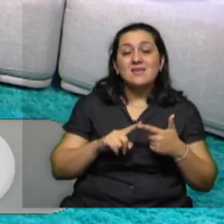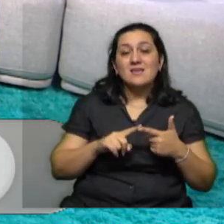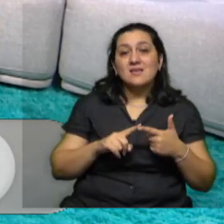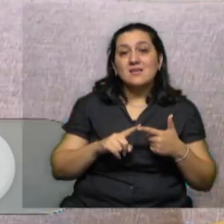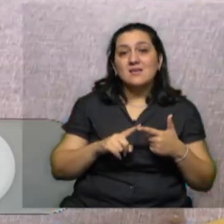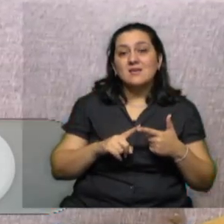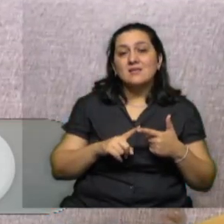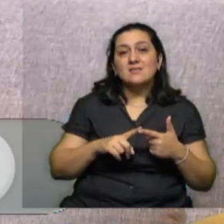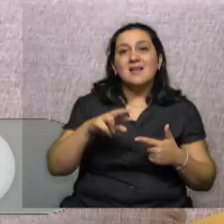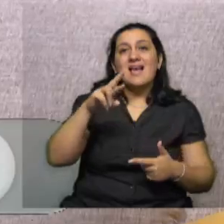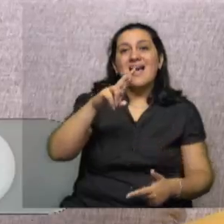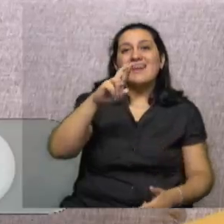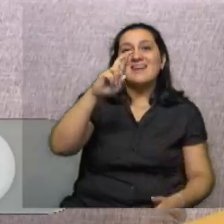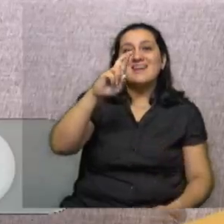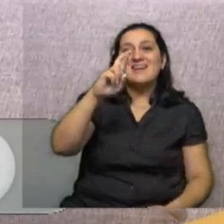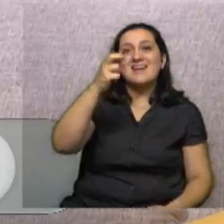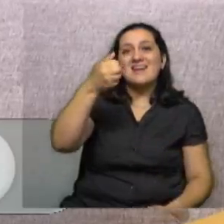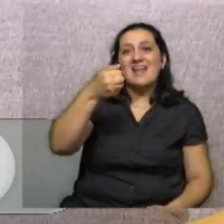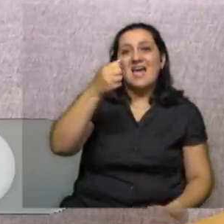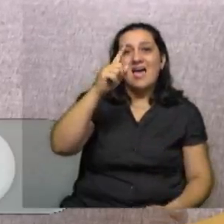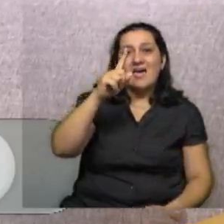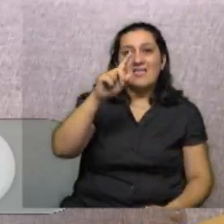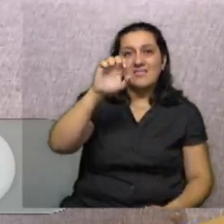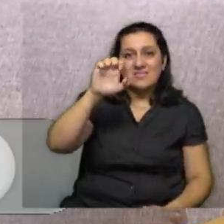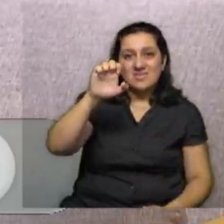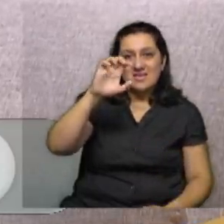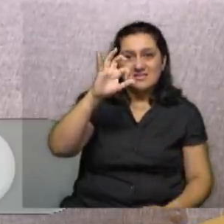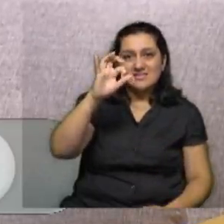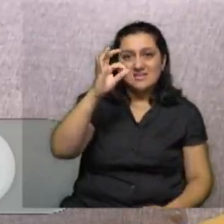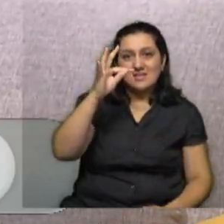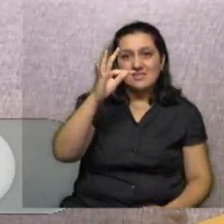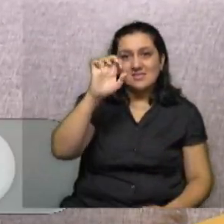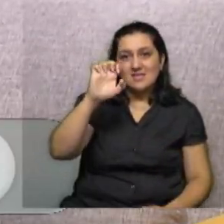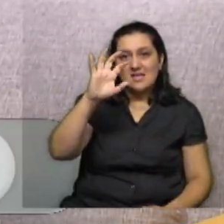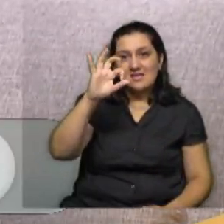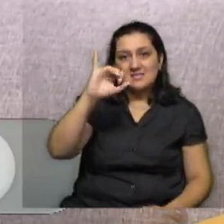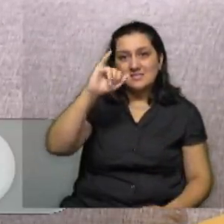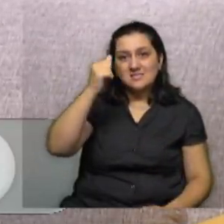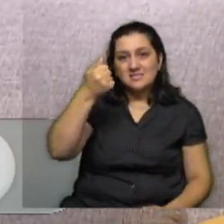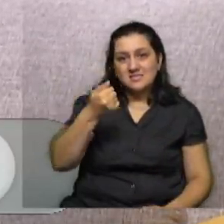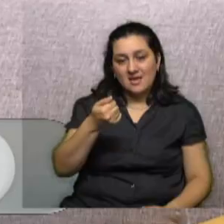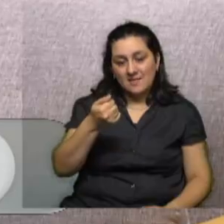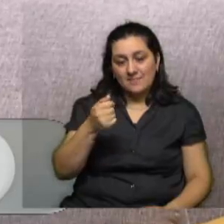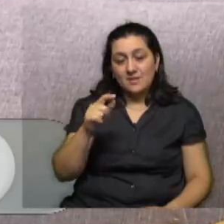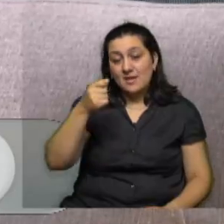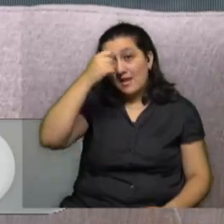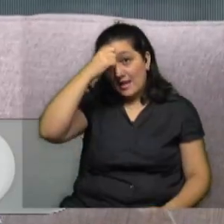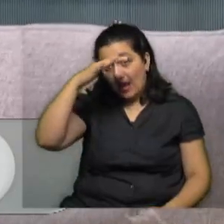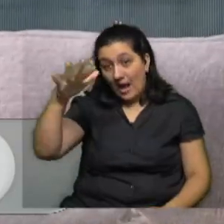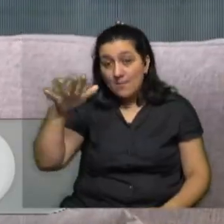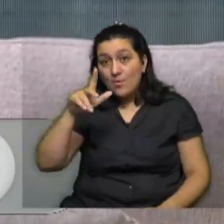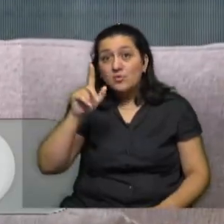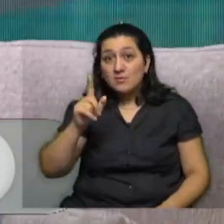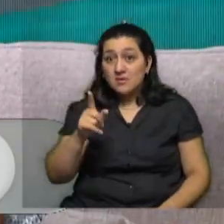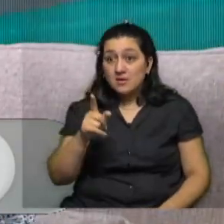llama la radiestesia. En el campo, la gente de campo sabe perfectamente que se utiliza la rabdomancia, ¿no? Por ejemplo, para encontrar